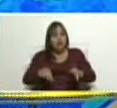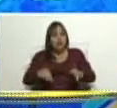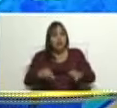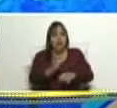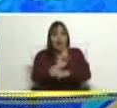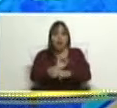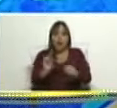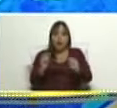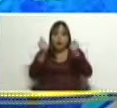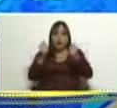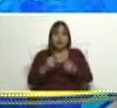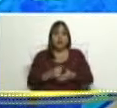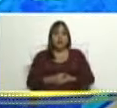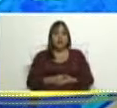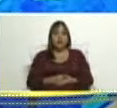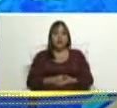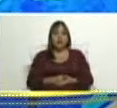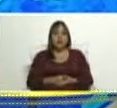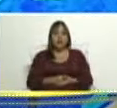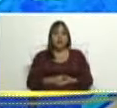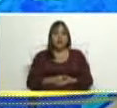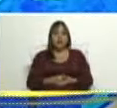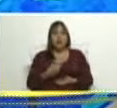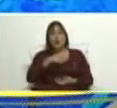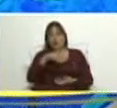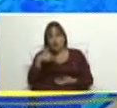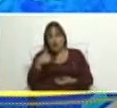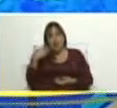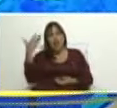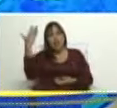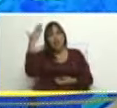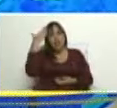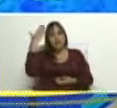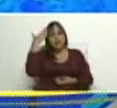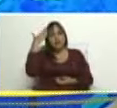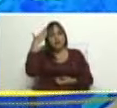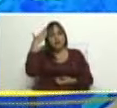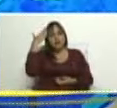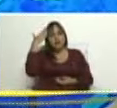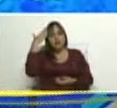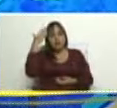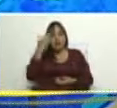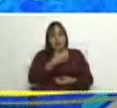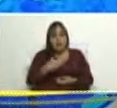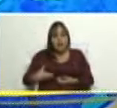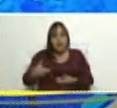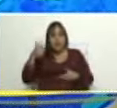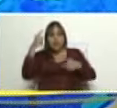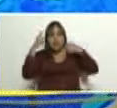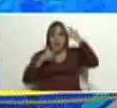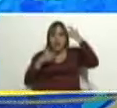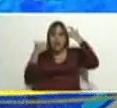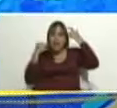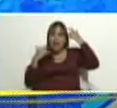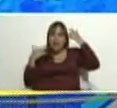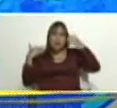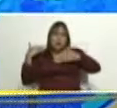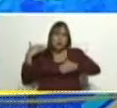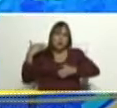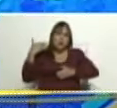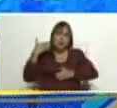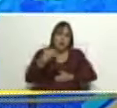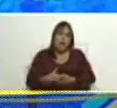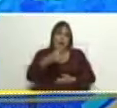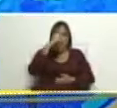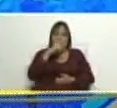aunque sabíamos que nuestro amado comandante había pasado una travesía de una enfermedad